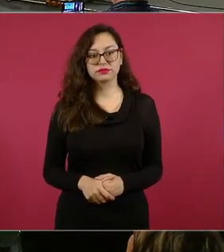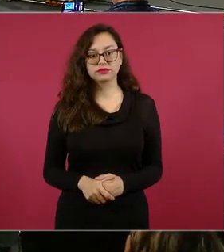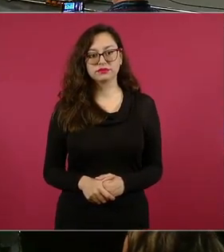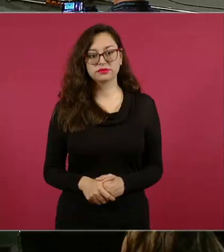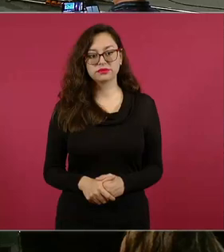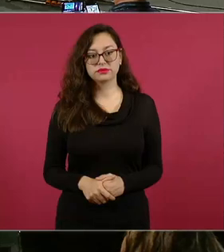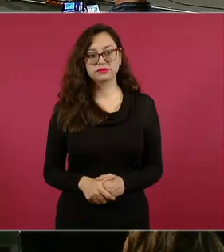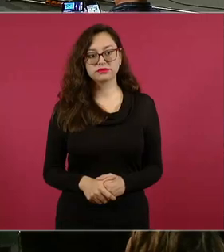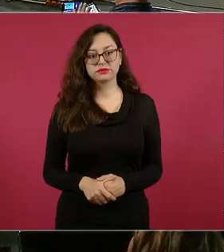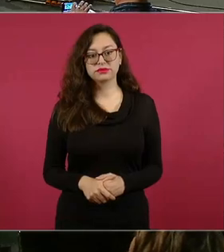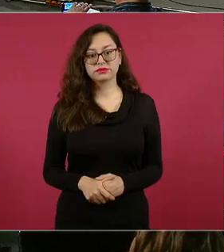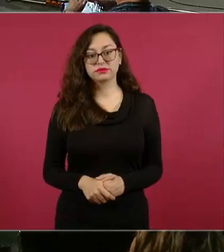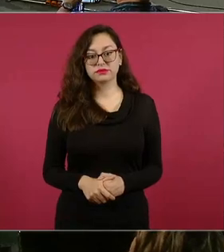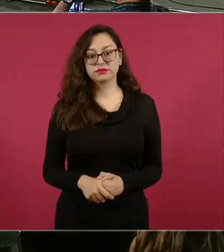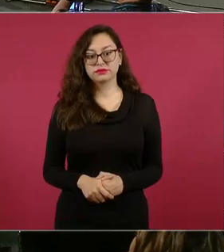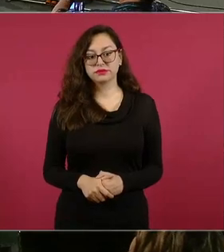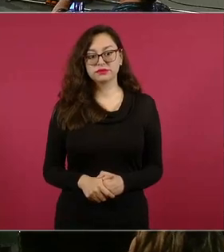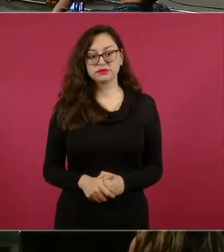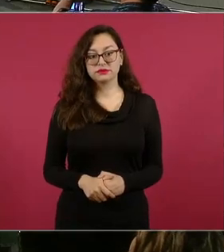en una visita de Salinas